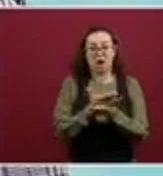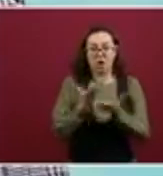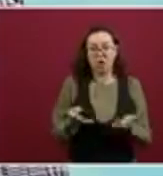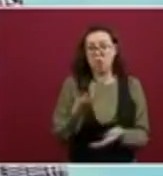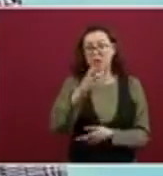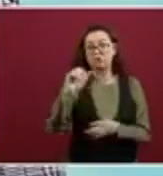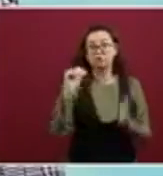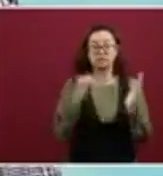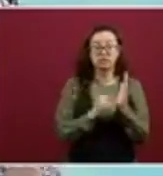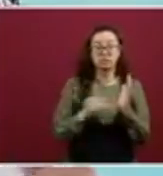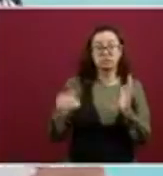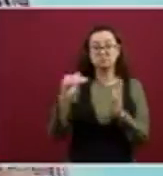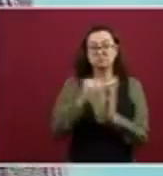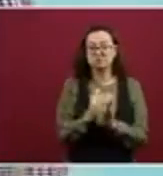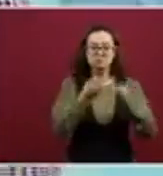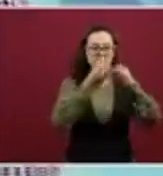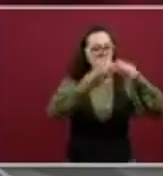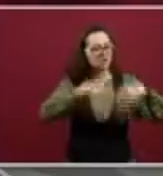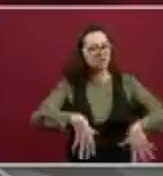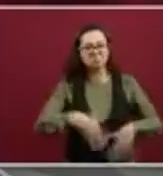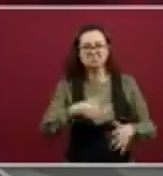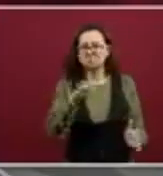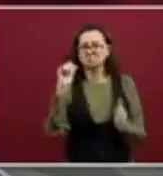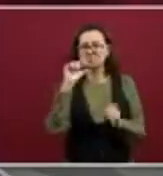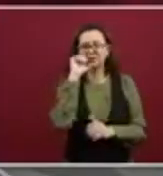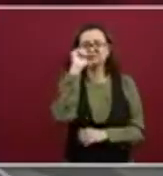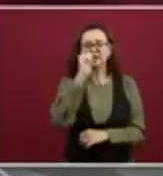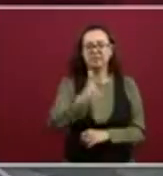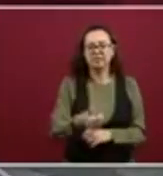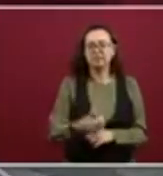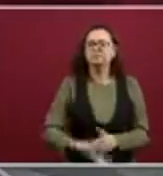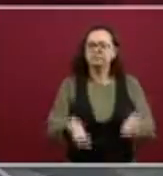Ahora, la siguiente.